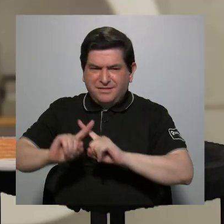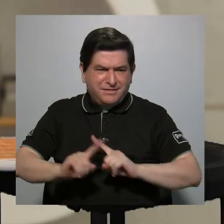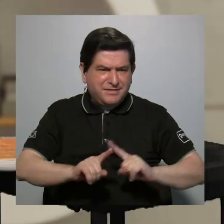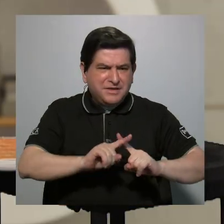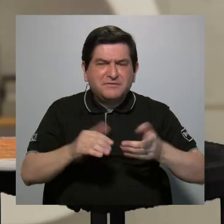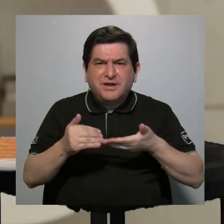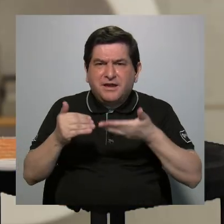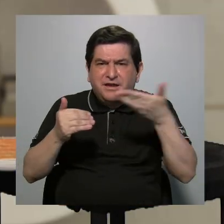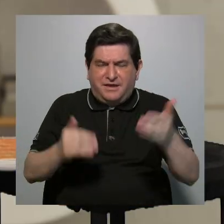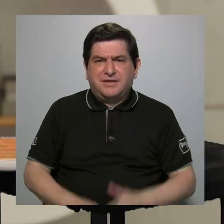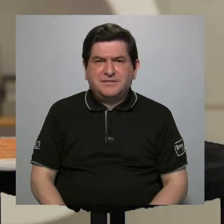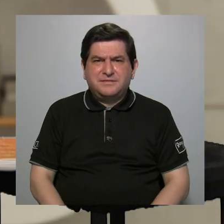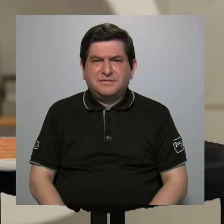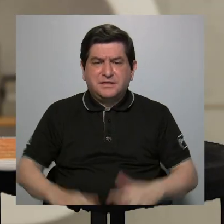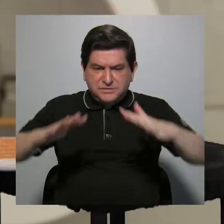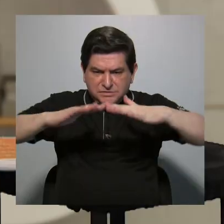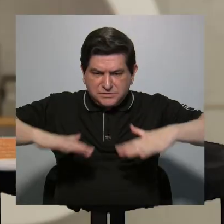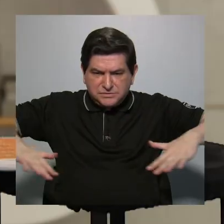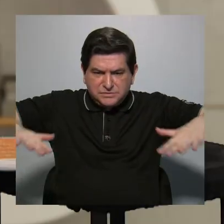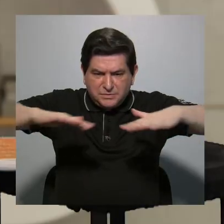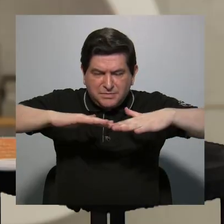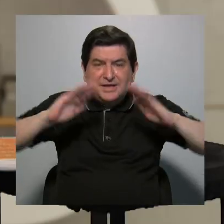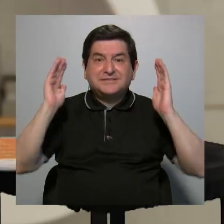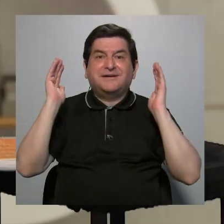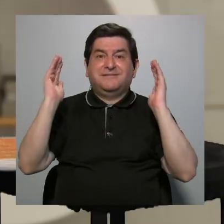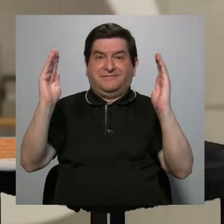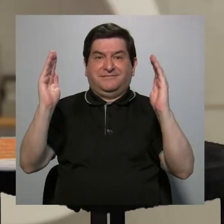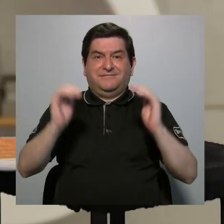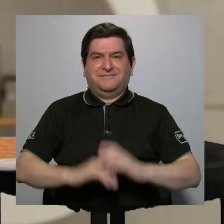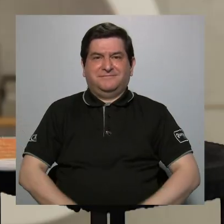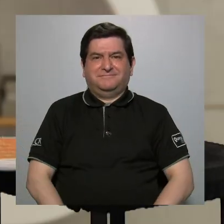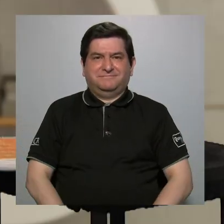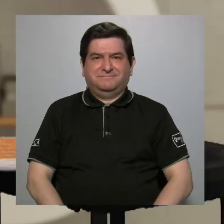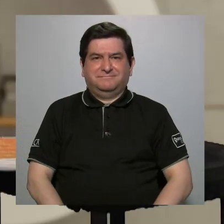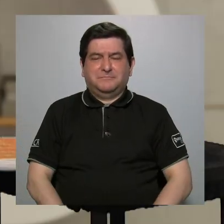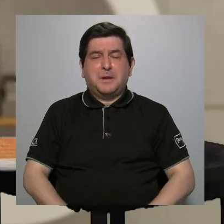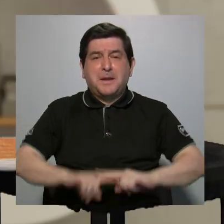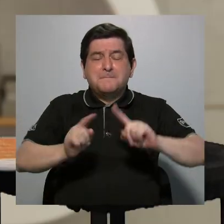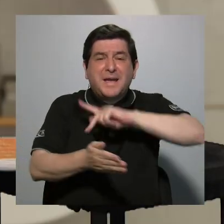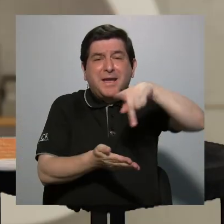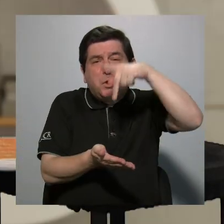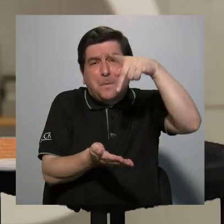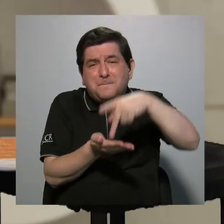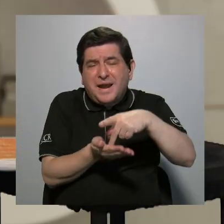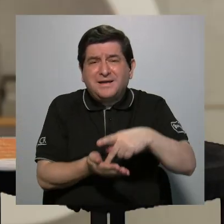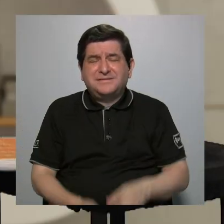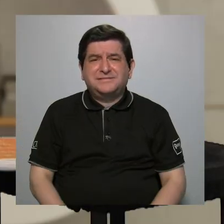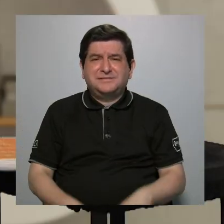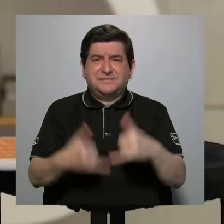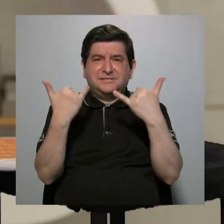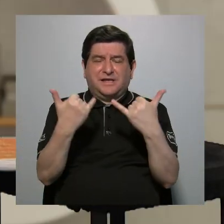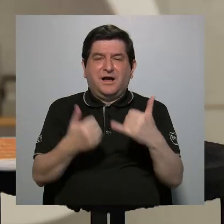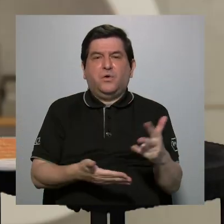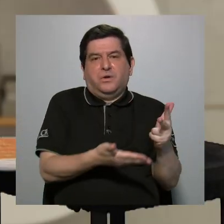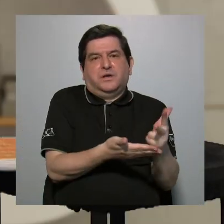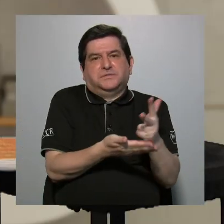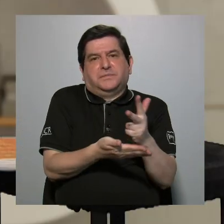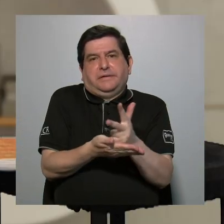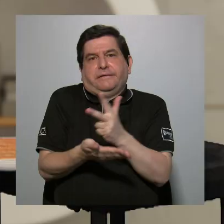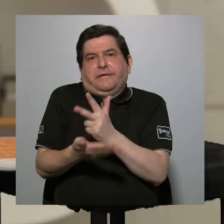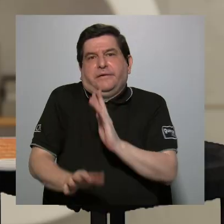diferentes elementos por plazas, por una gran plaza. Pero la plaza la han ido convirtiendo en un